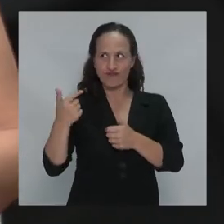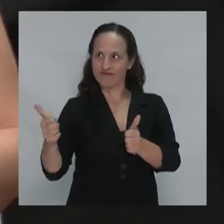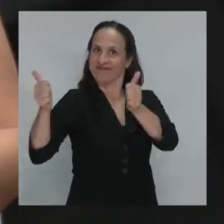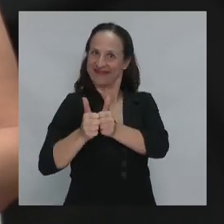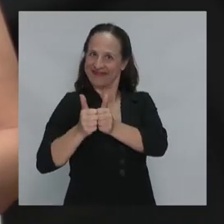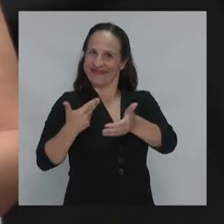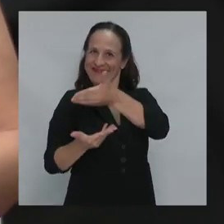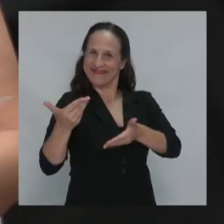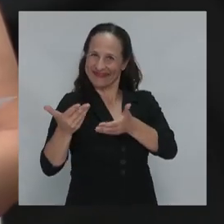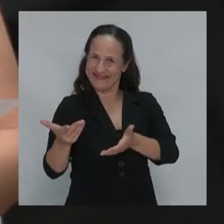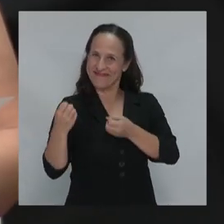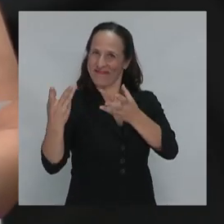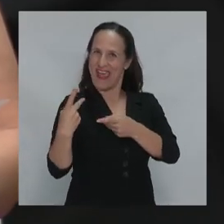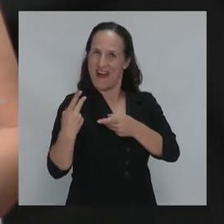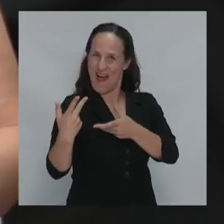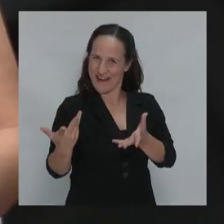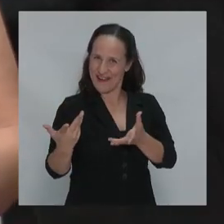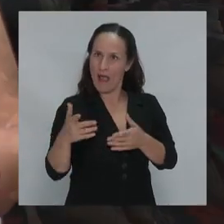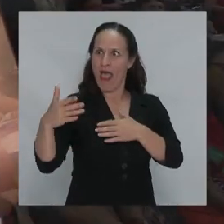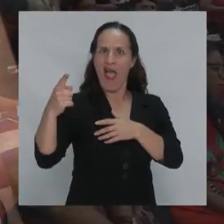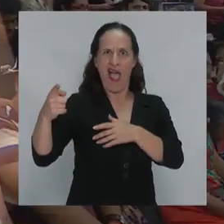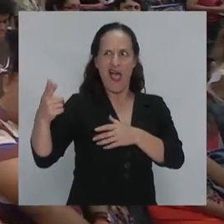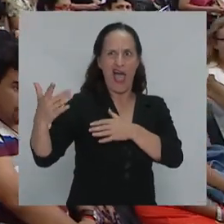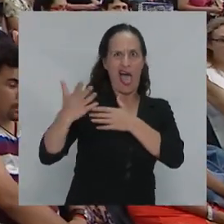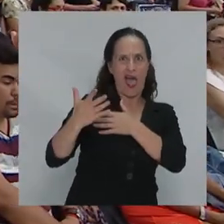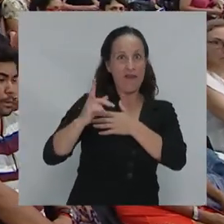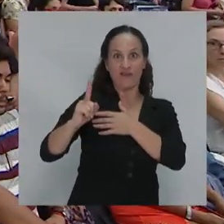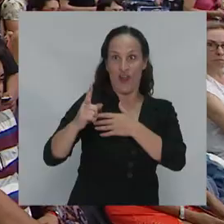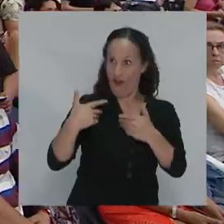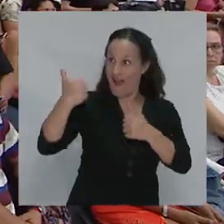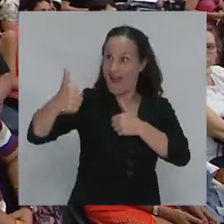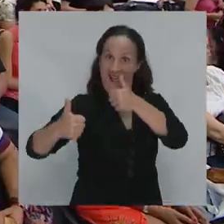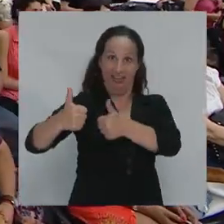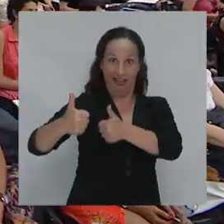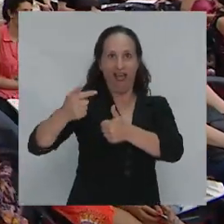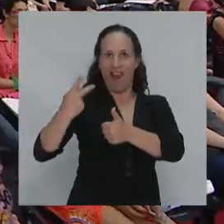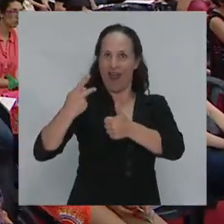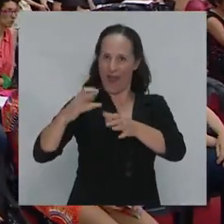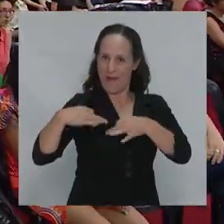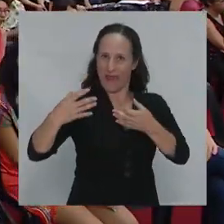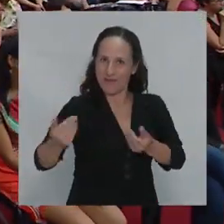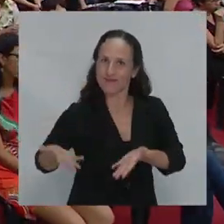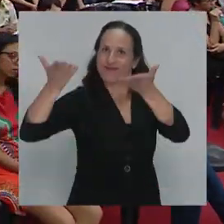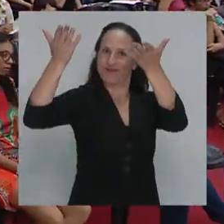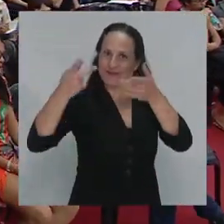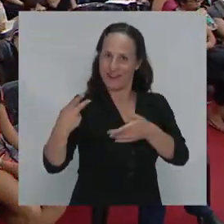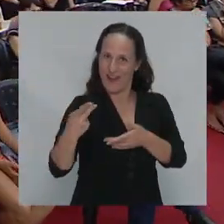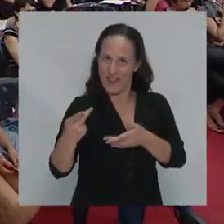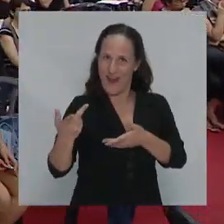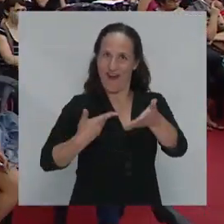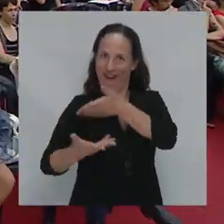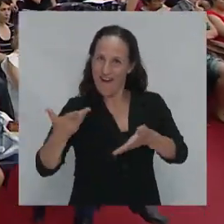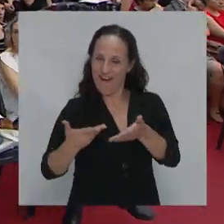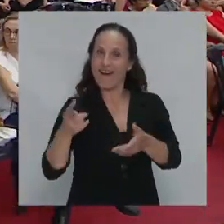no un obstáculo, sino un incentivo para mejorar las condiciones de vida de ambos, es un objetivo fundamental de la